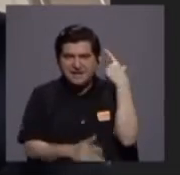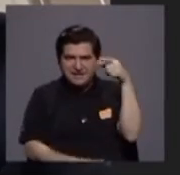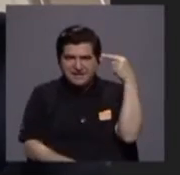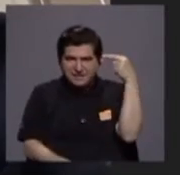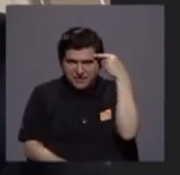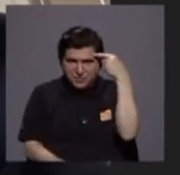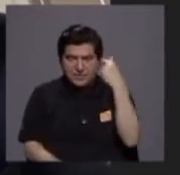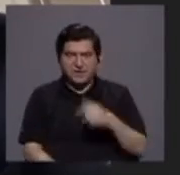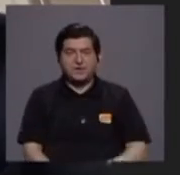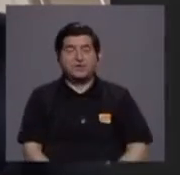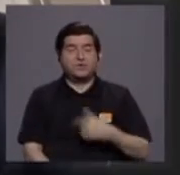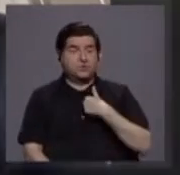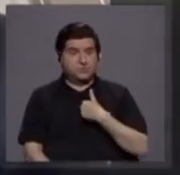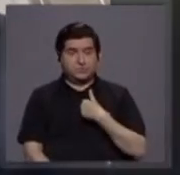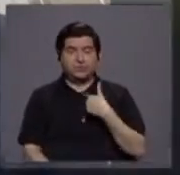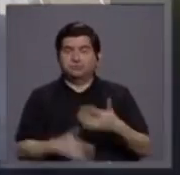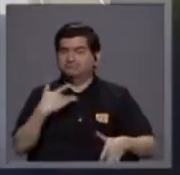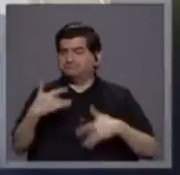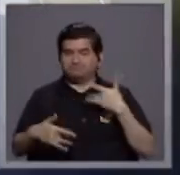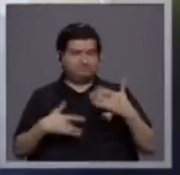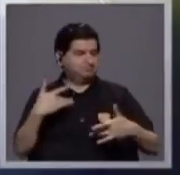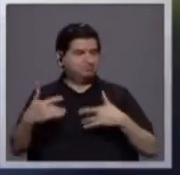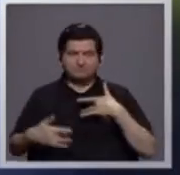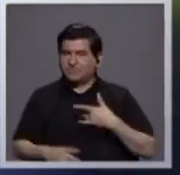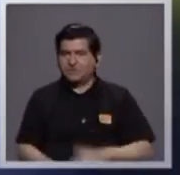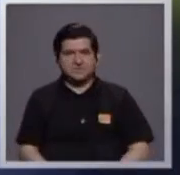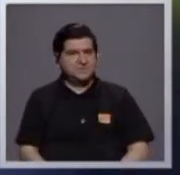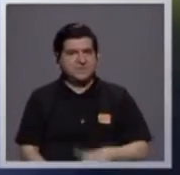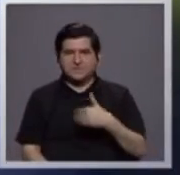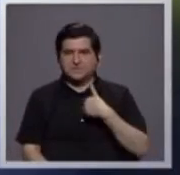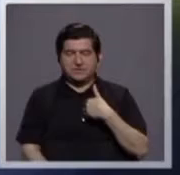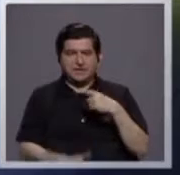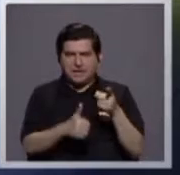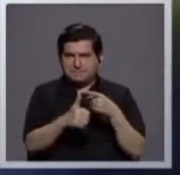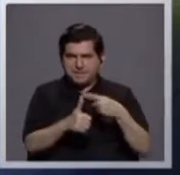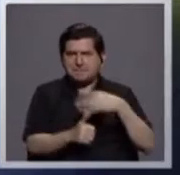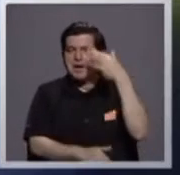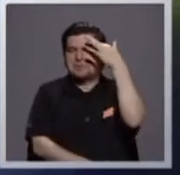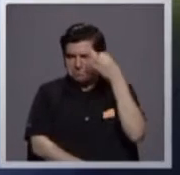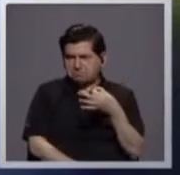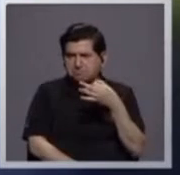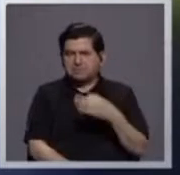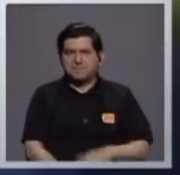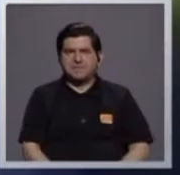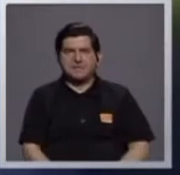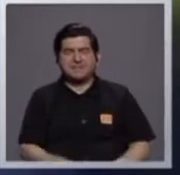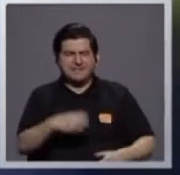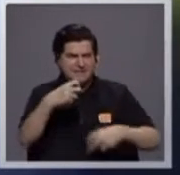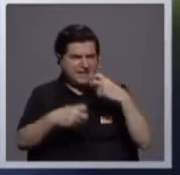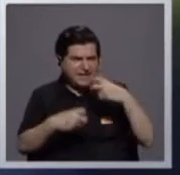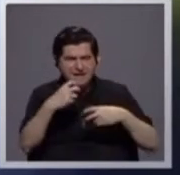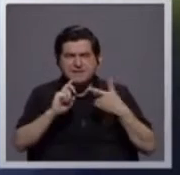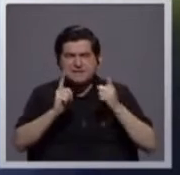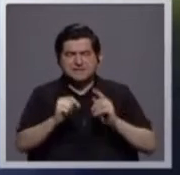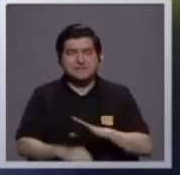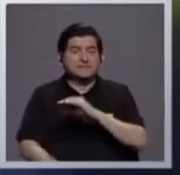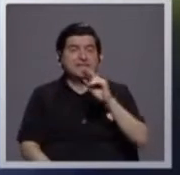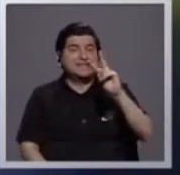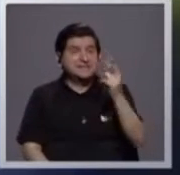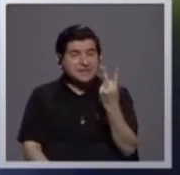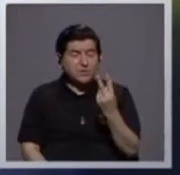gobierno. Realmente yo no siento que haya habido, primero, el convencimiento de la magnitud de la crisis y